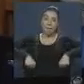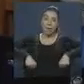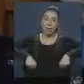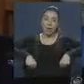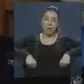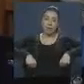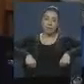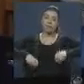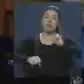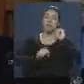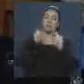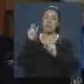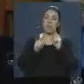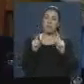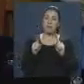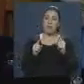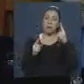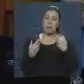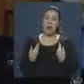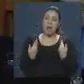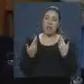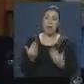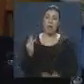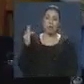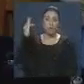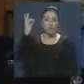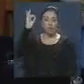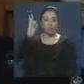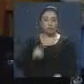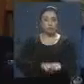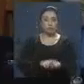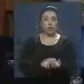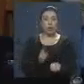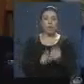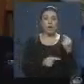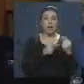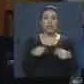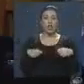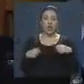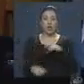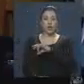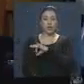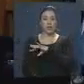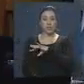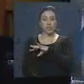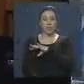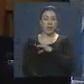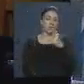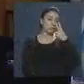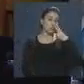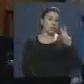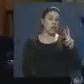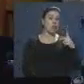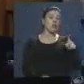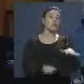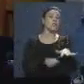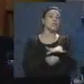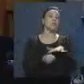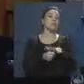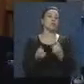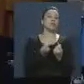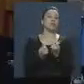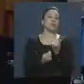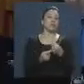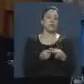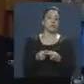proyectar y defender para entregarle un futuro concreto a las nuevas generaciones de jóvenes chilenos, independiente de su condición